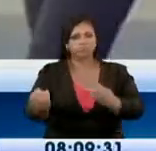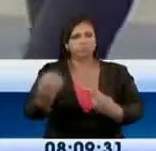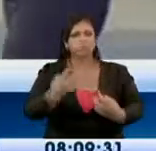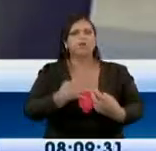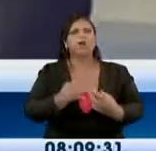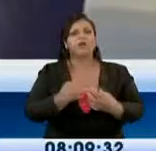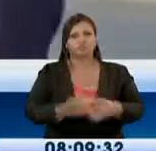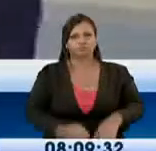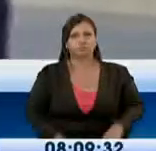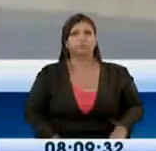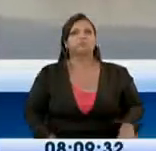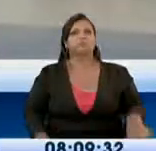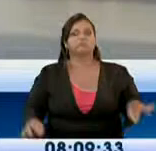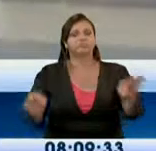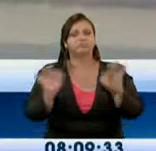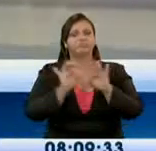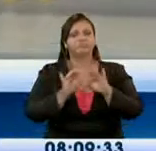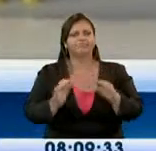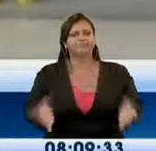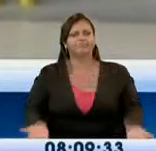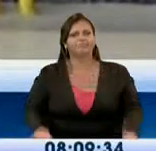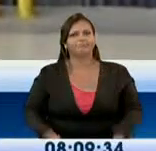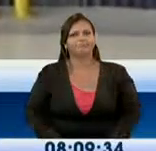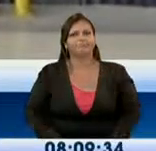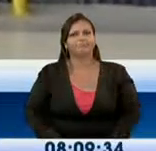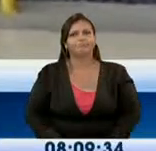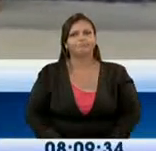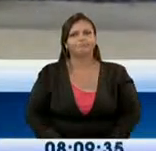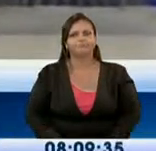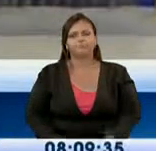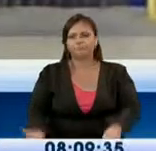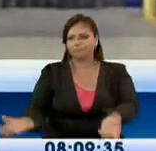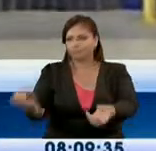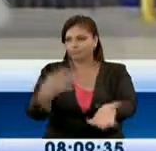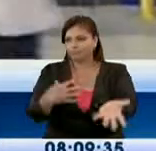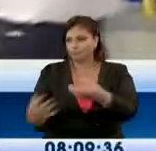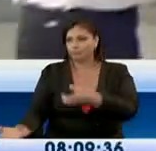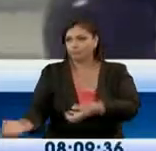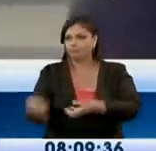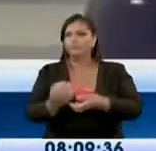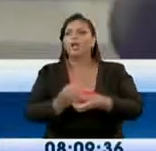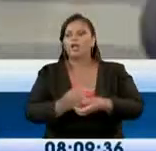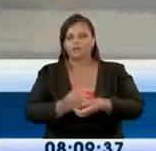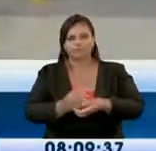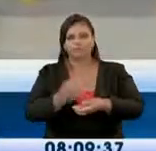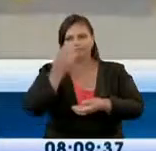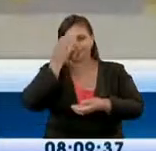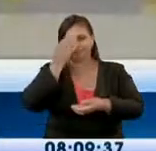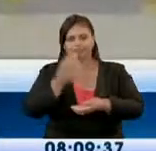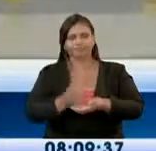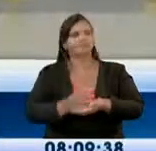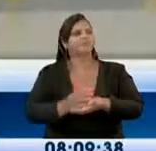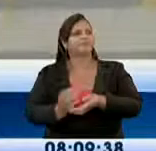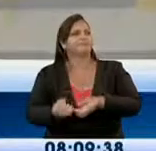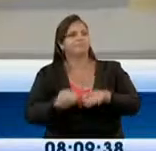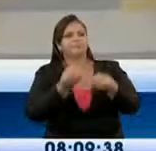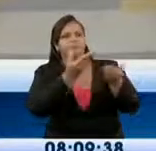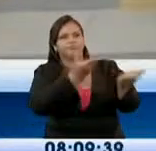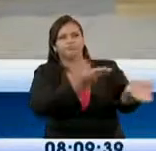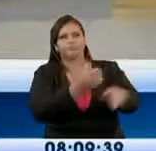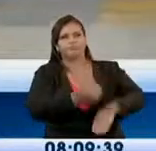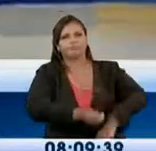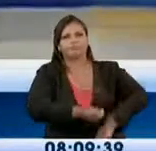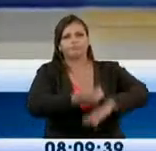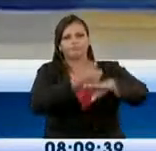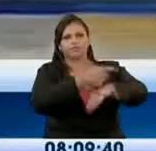esta información para darles a conocer a las autoridades, para que las autoridades puedan tomar las medidas necesarias. Hemos escuchado